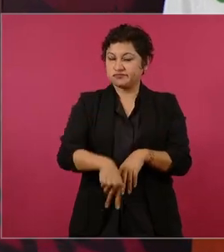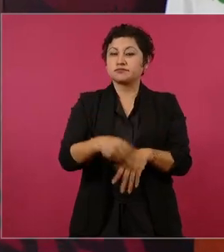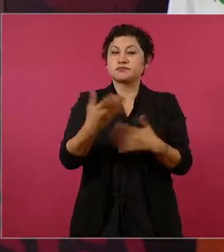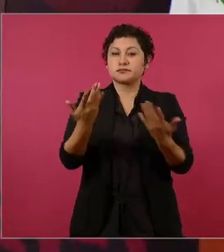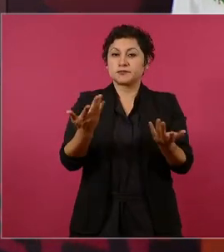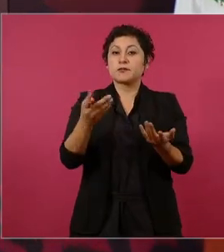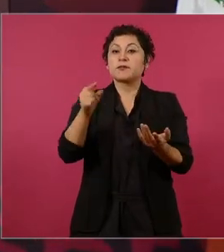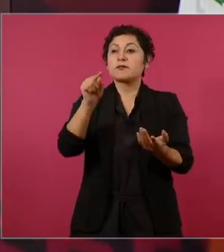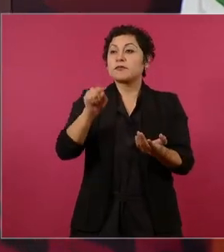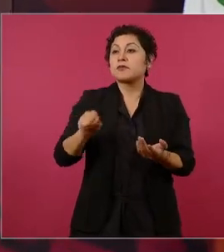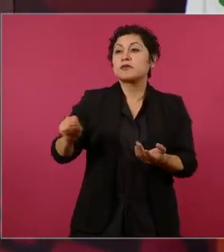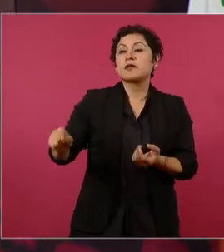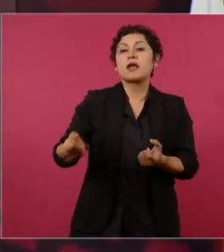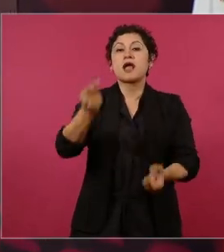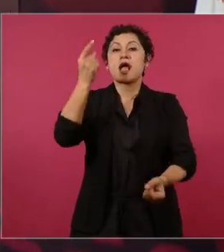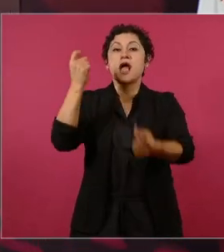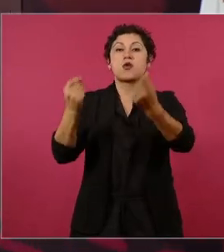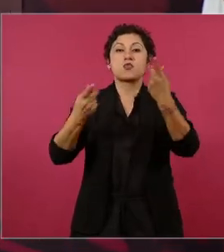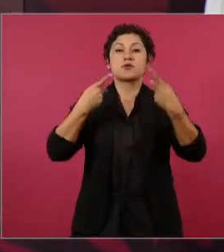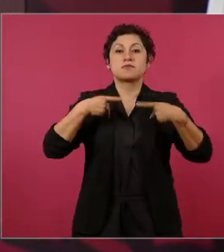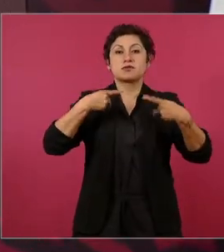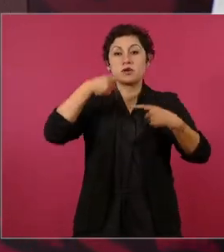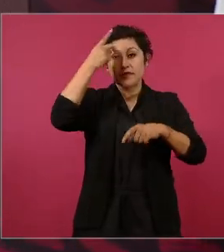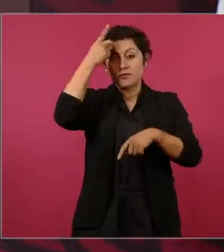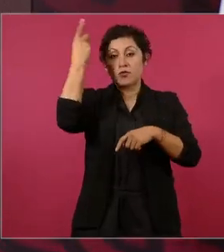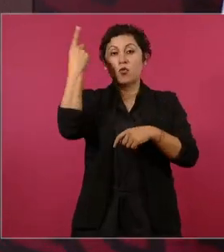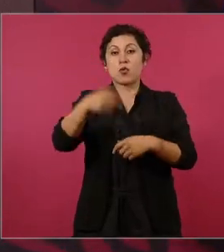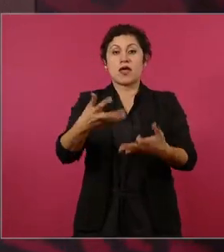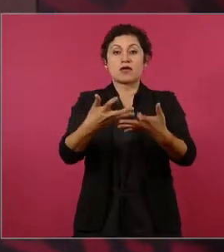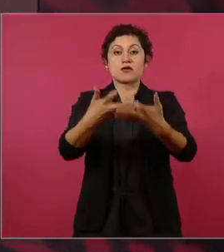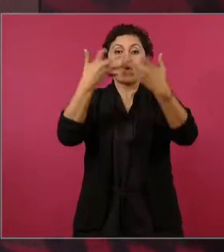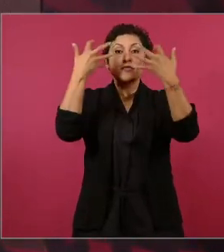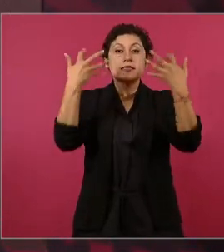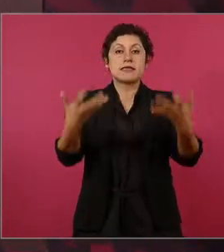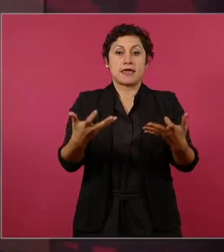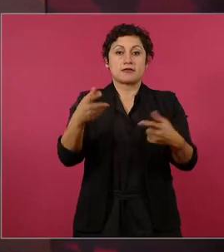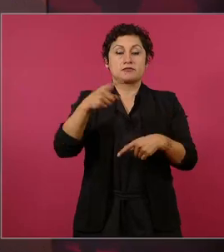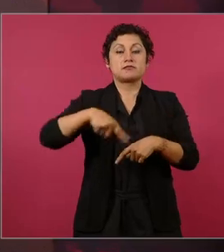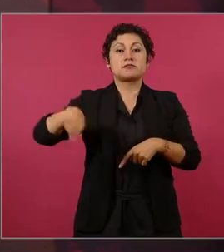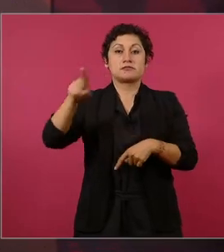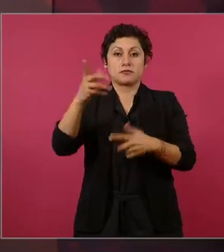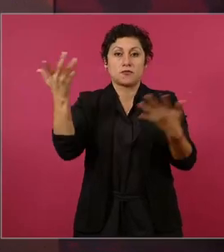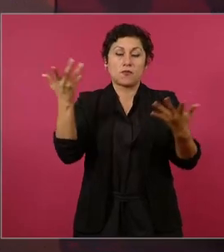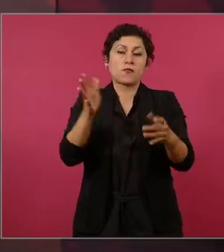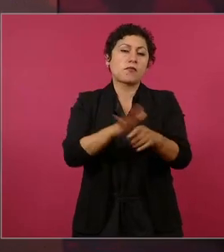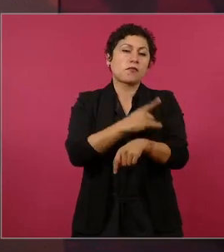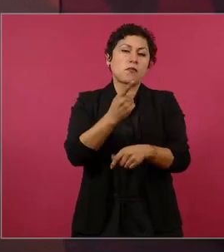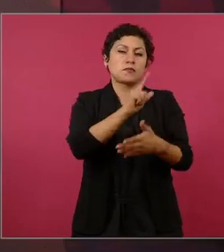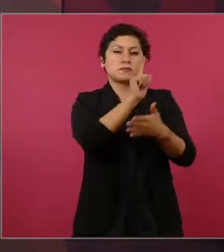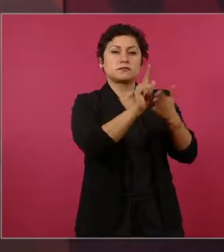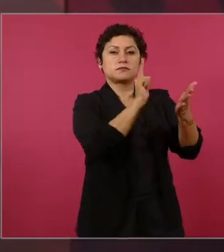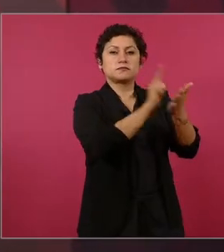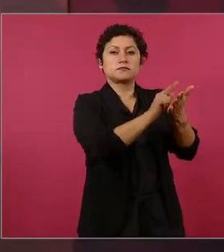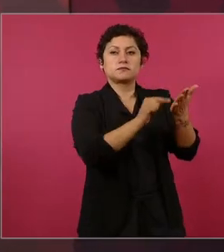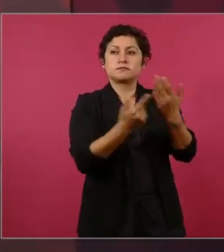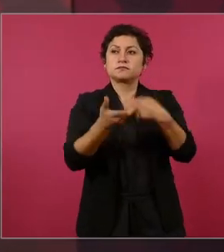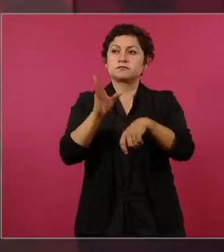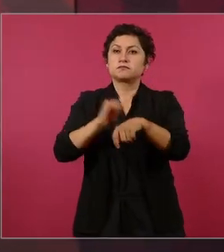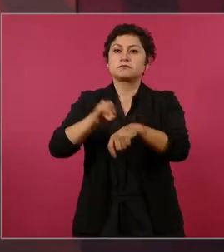comillas, como ya se puede comprar la tierra ejidal, han